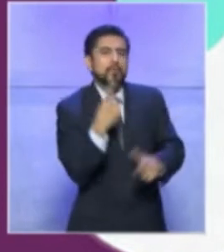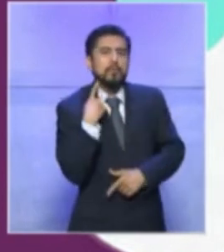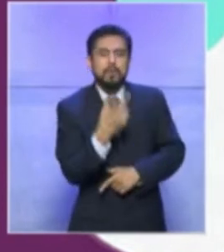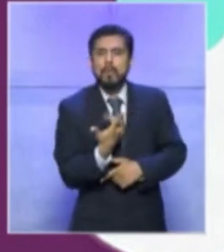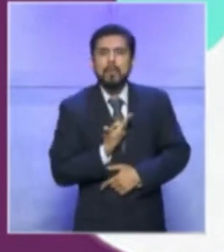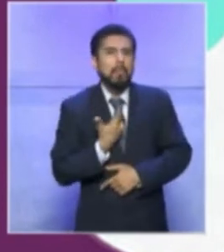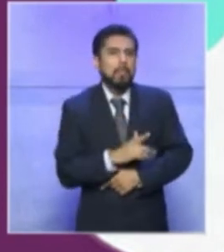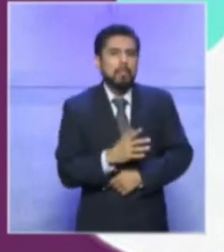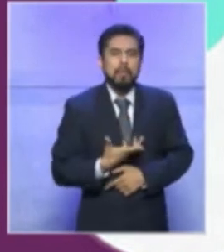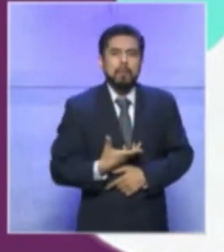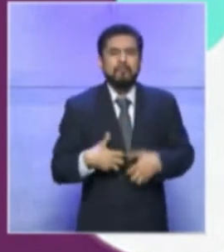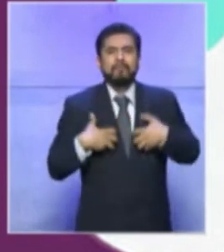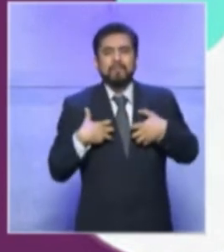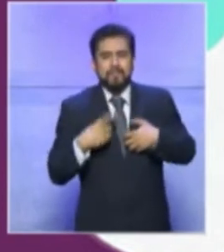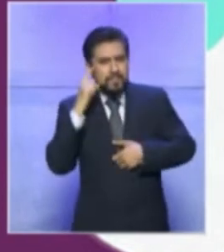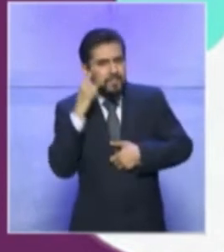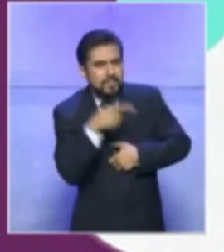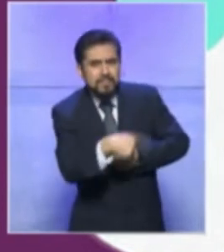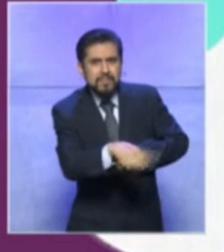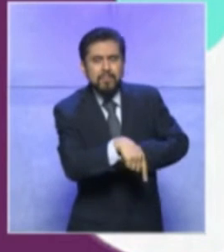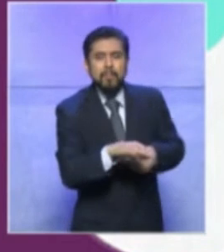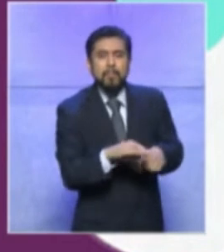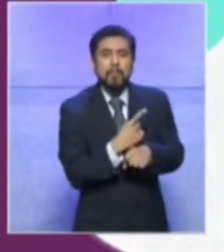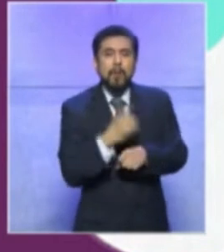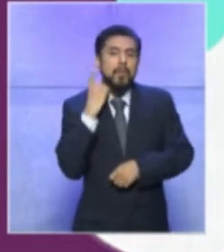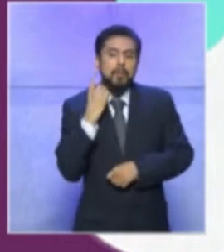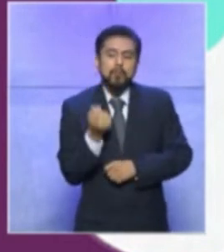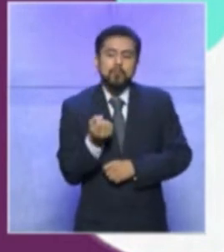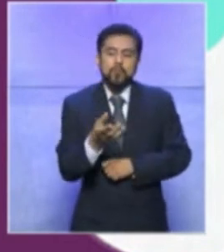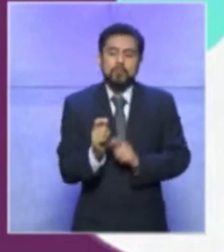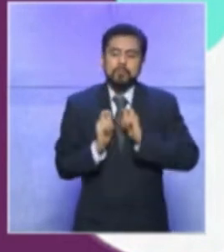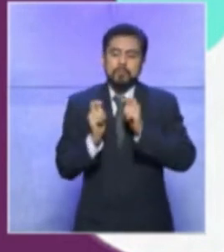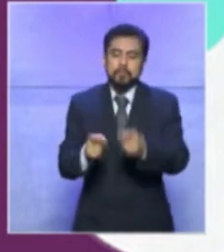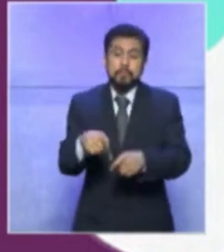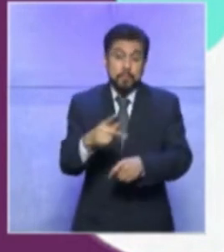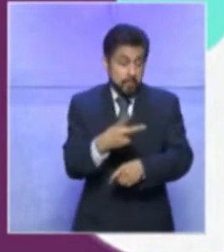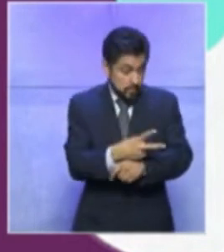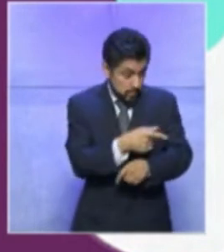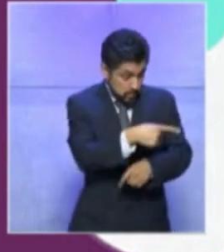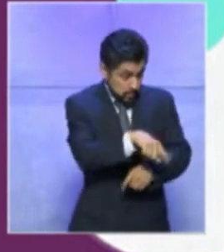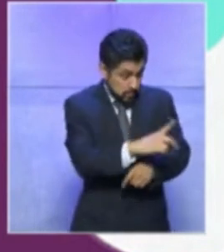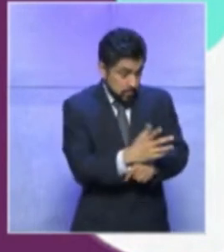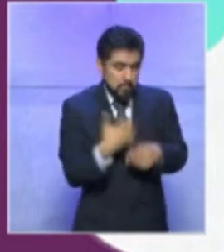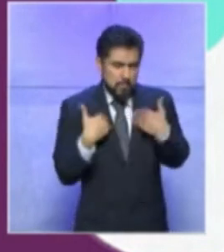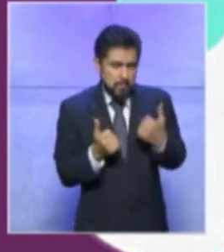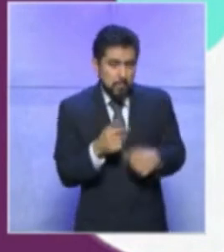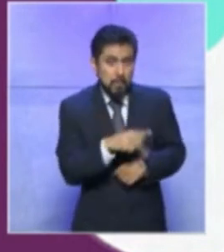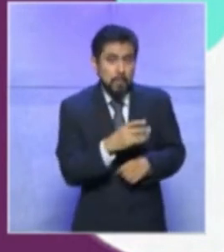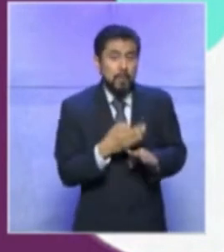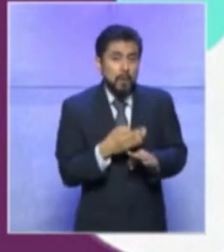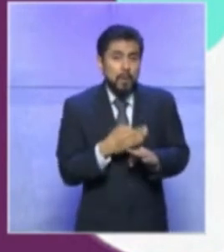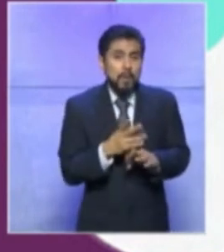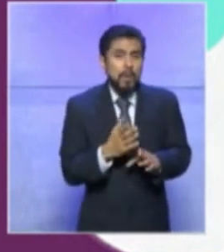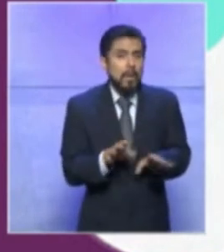de la composición de la Cámara de Diputaciones jamás podrá ser una razón para modificar, sin más, la manera